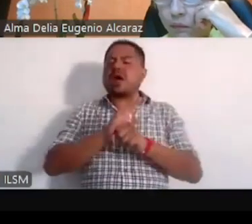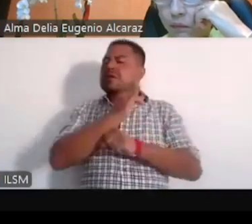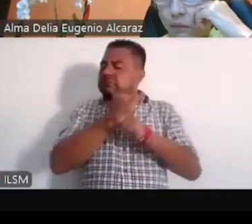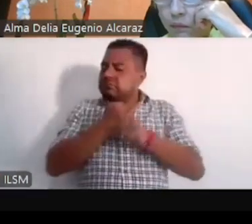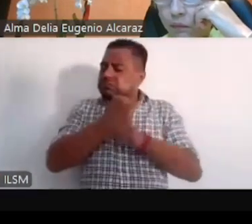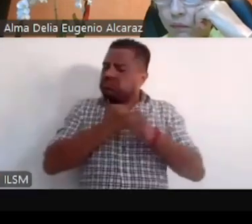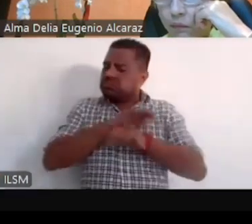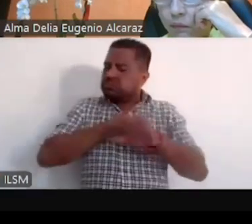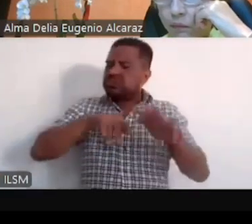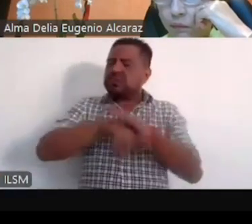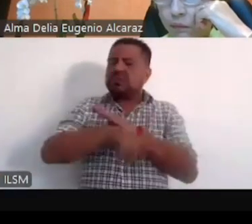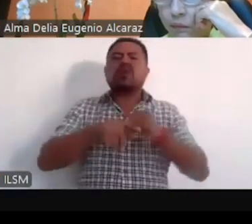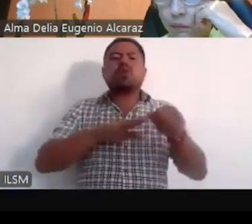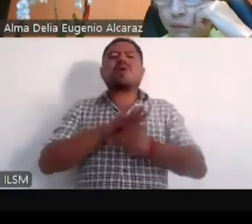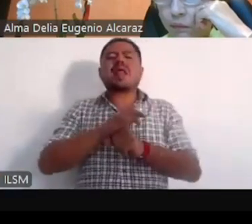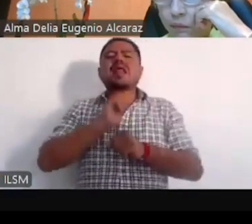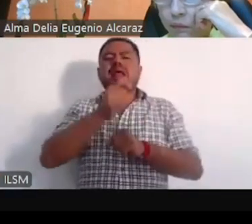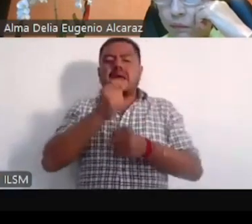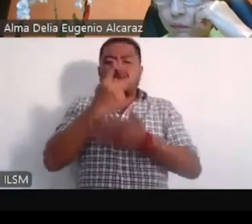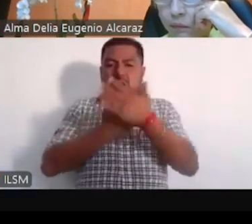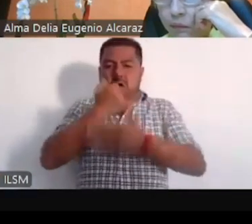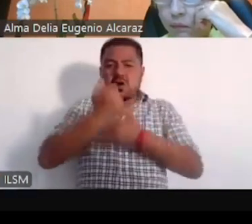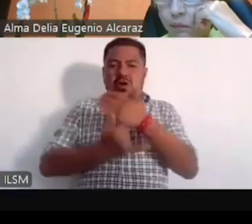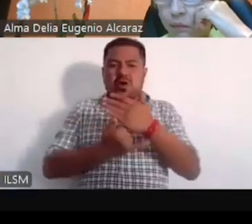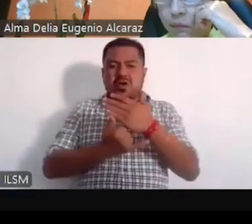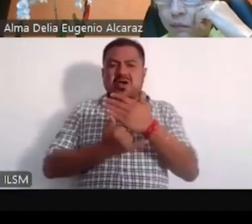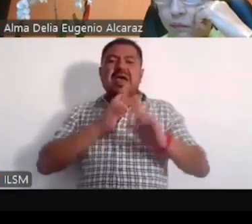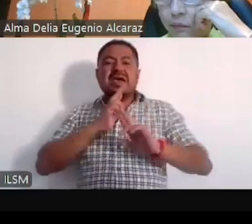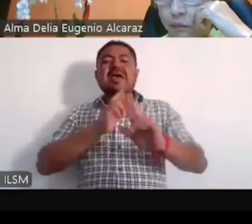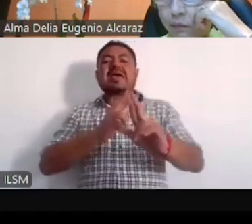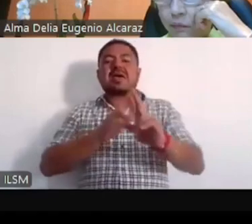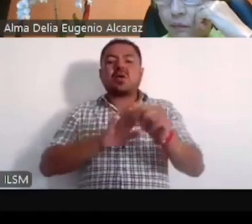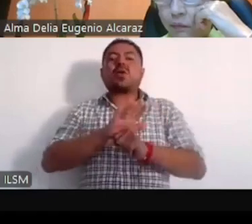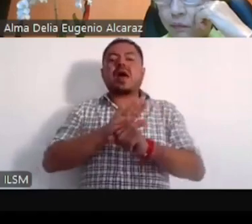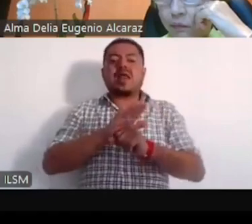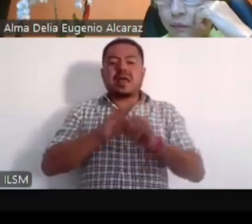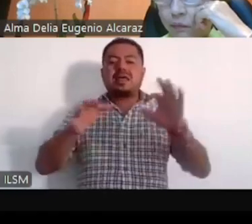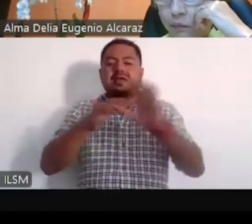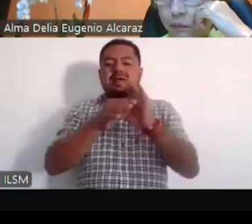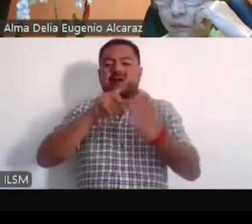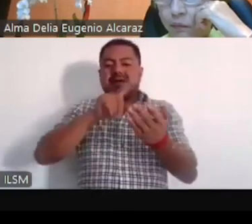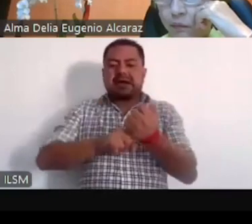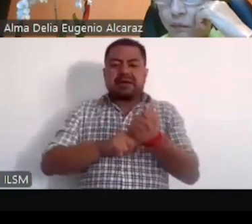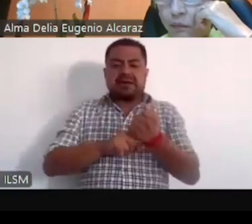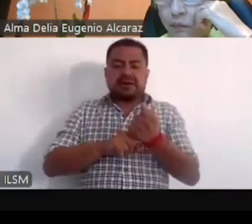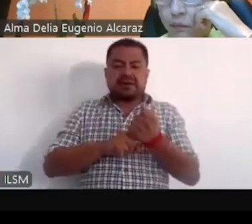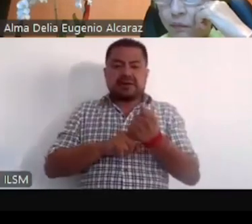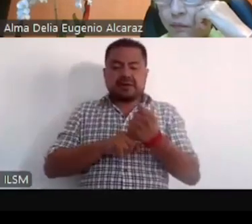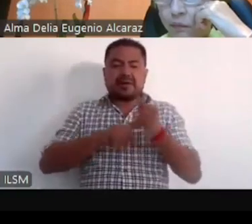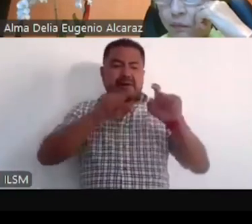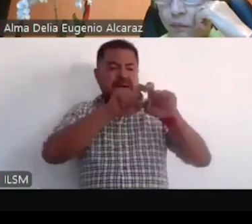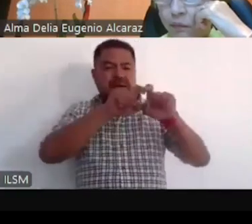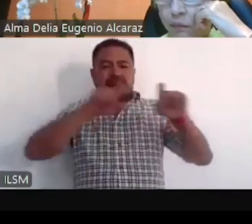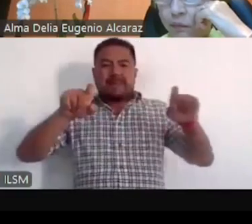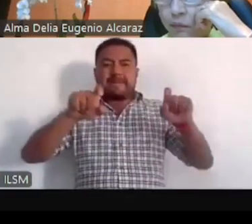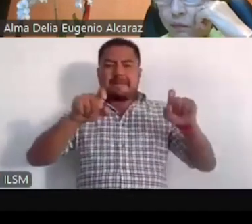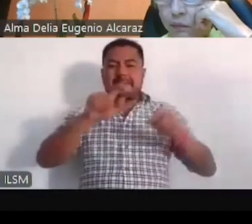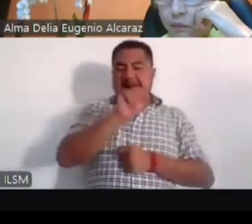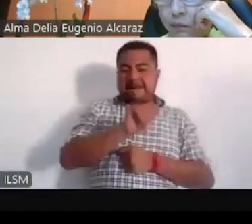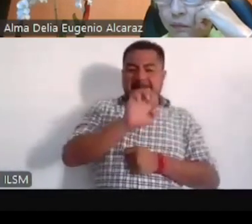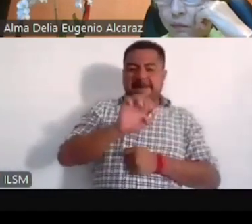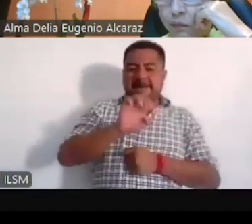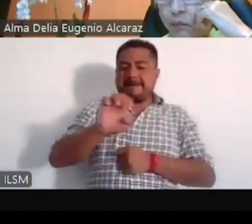y resolver corresponde a un proyecto de resolución relativo al expediente que se identifica con la clave